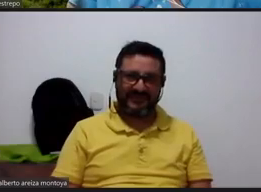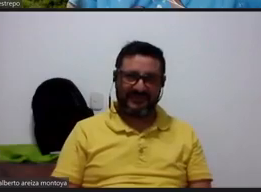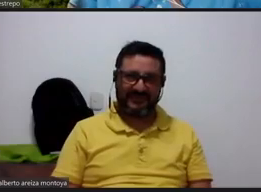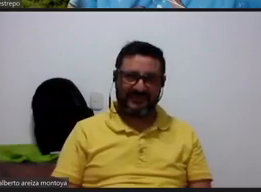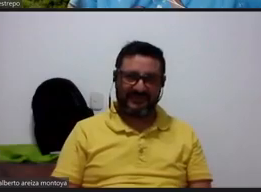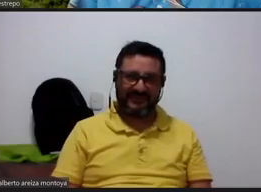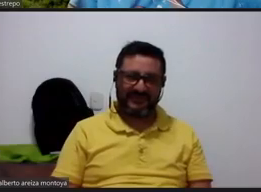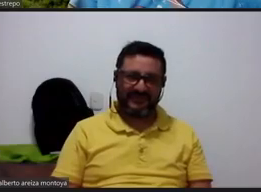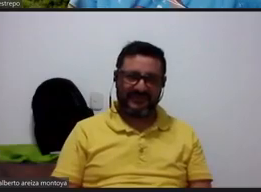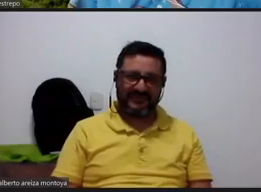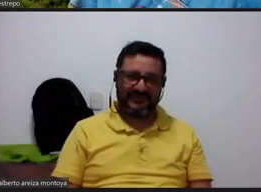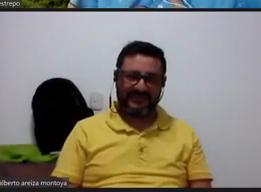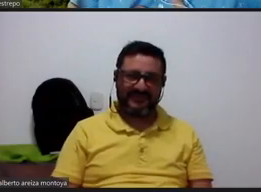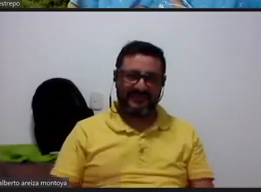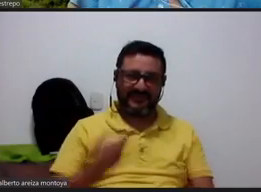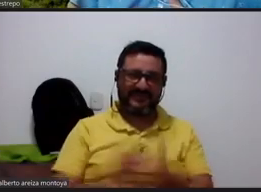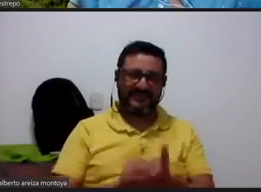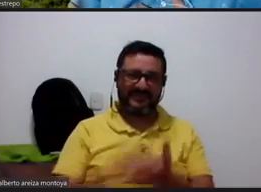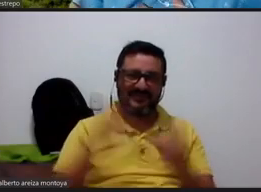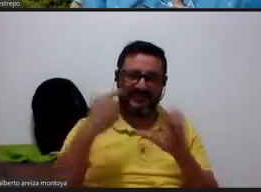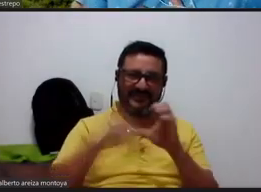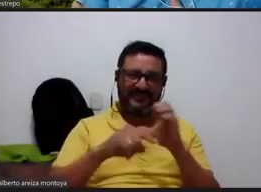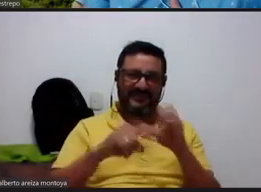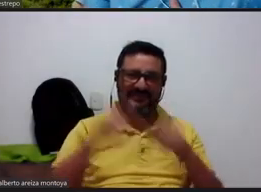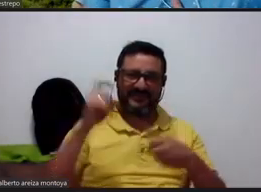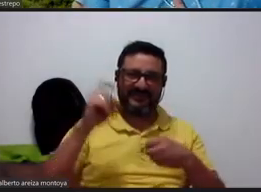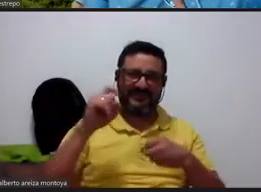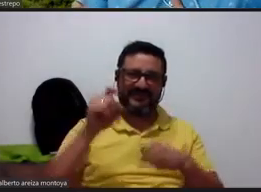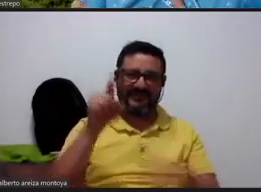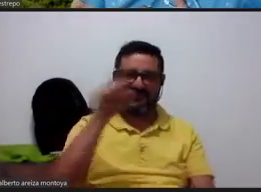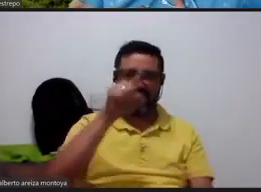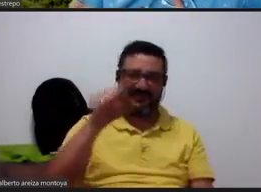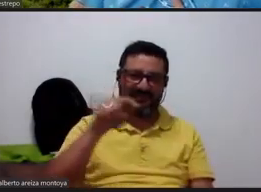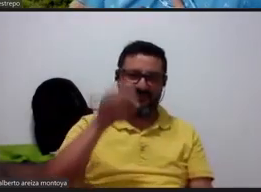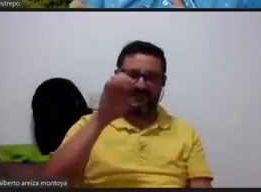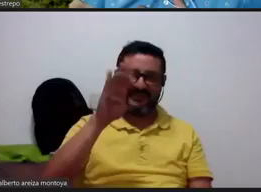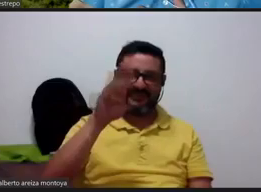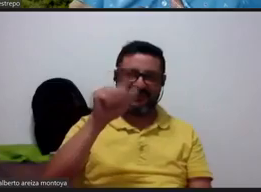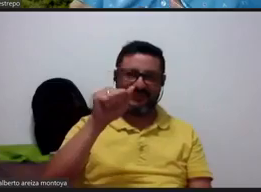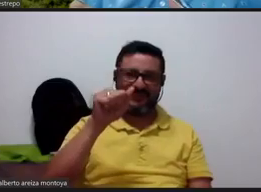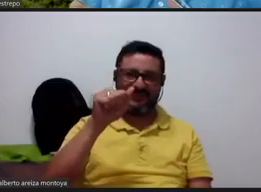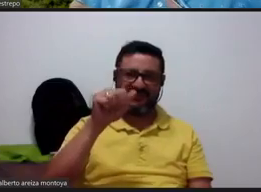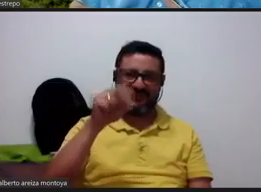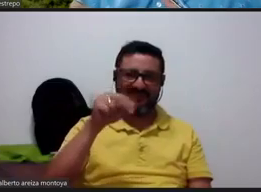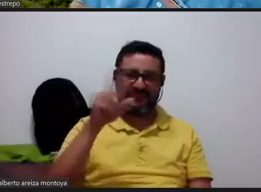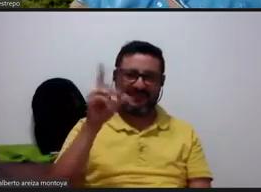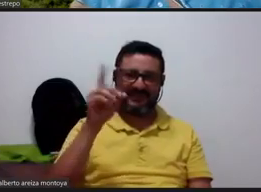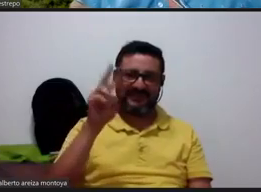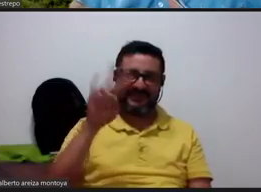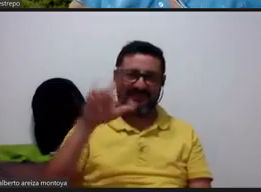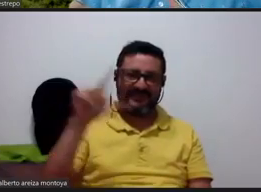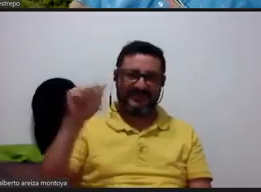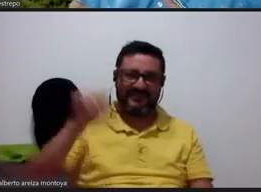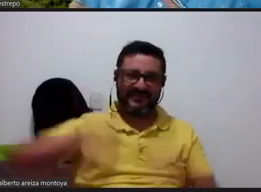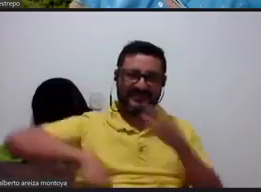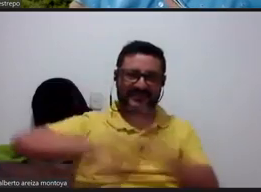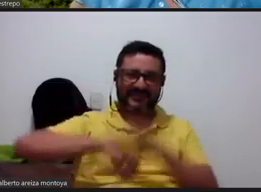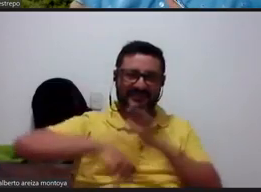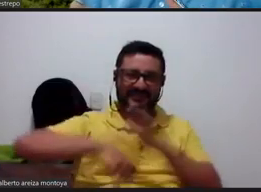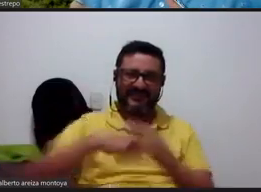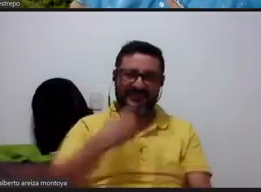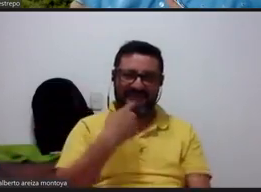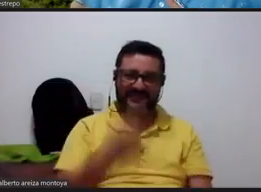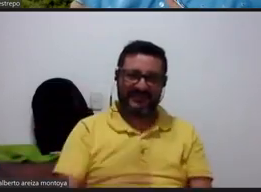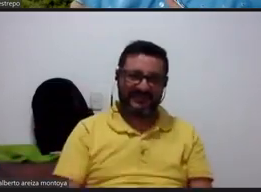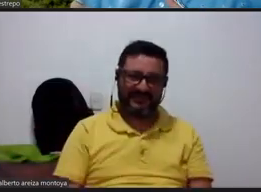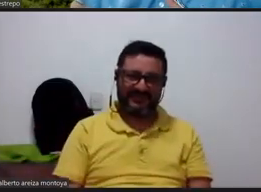te llegan mensajes y nuevos seguidores por llamarte Sebastián Villa, como el jugador de fútbol. ¿Cómo